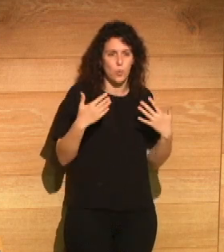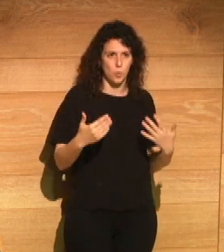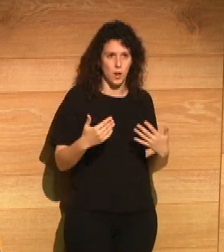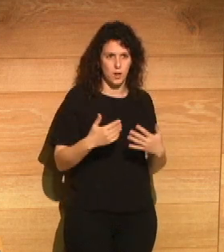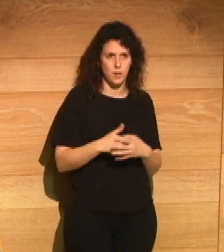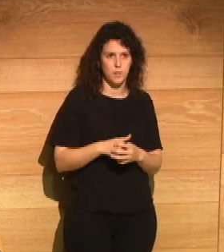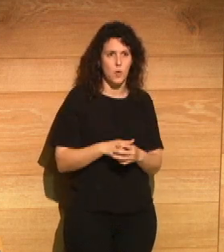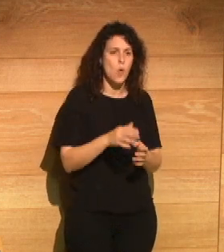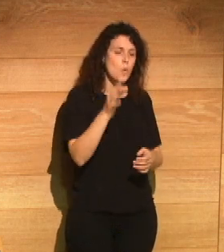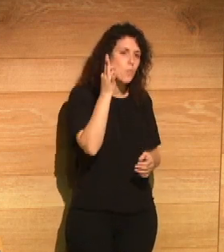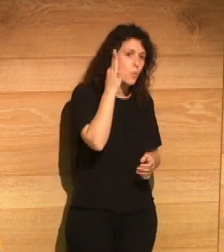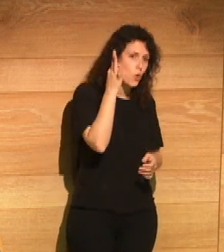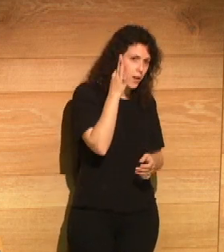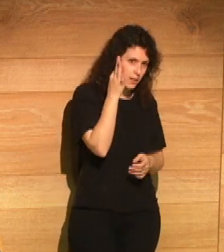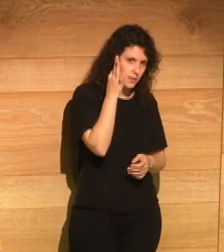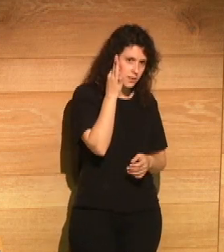las mujeres somos